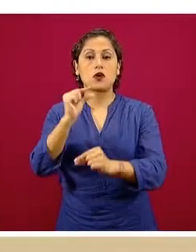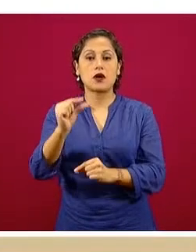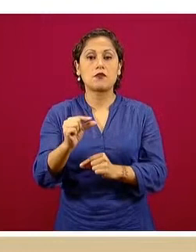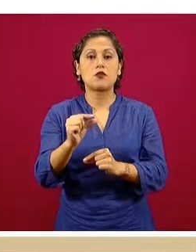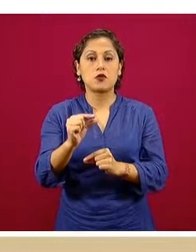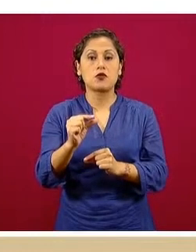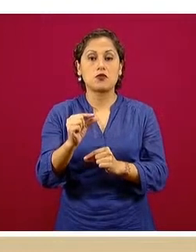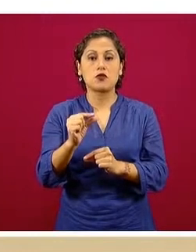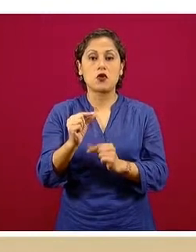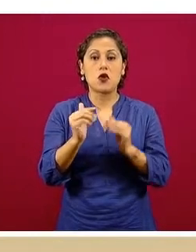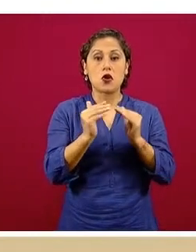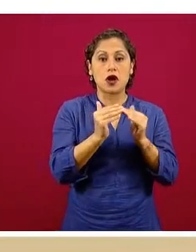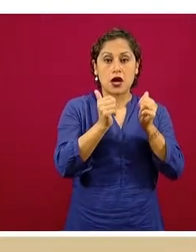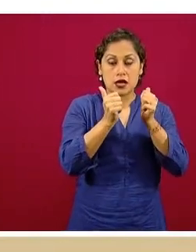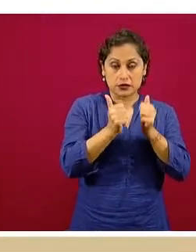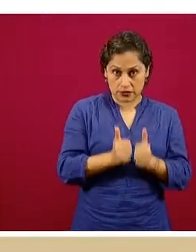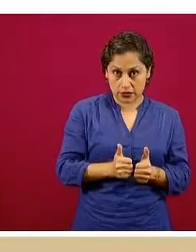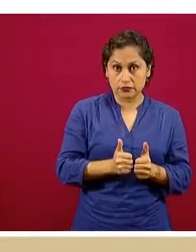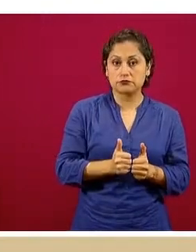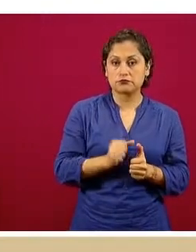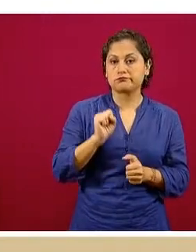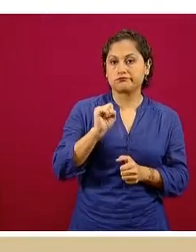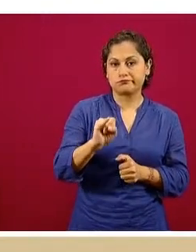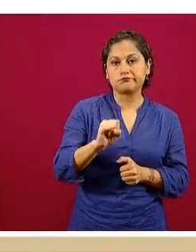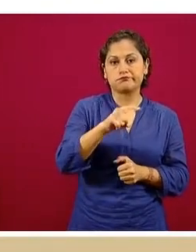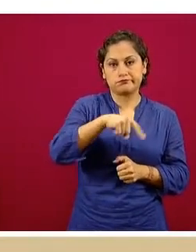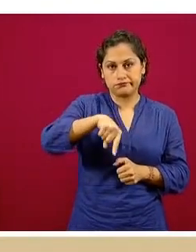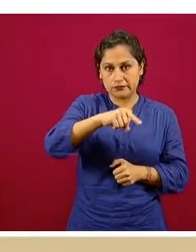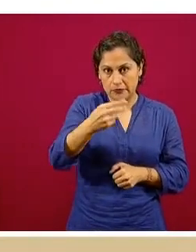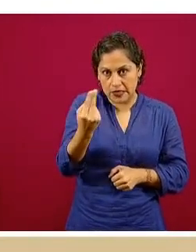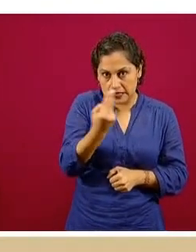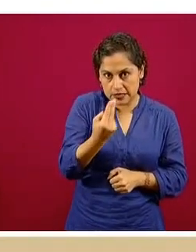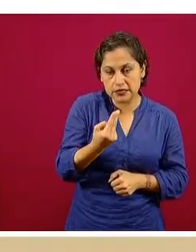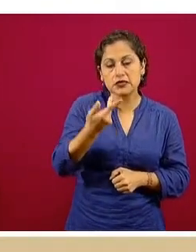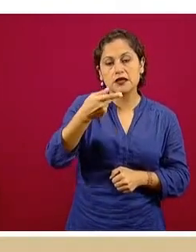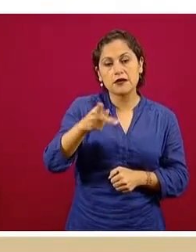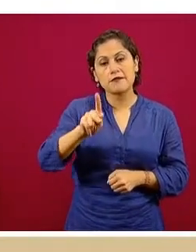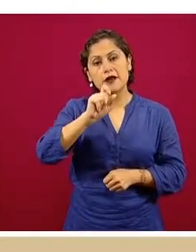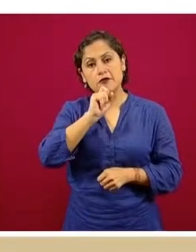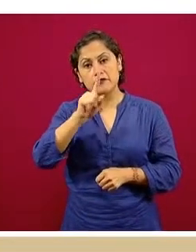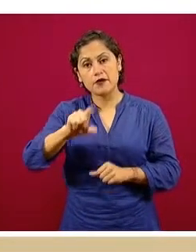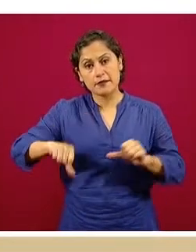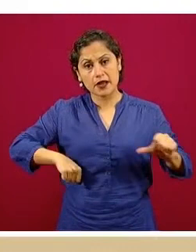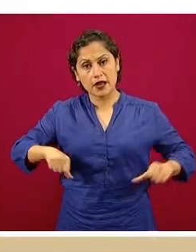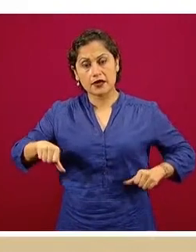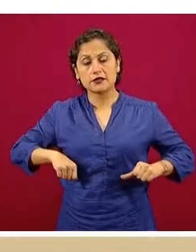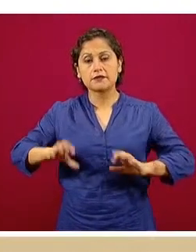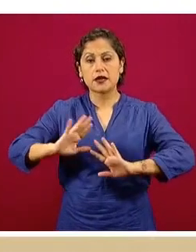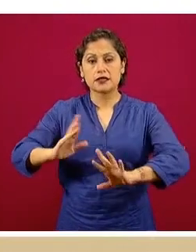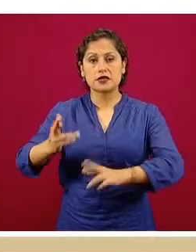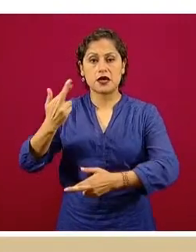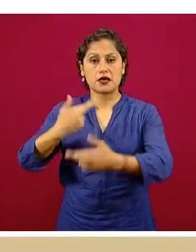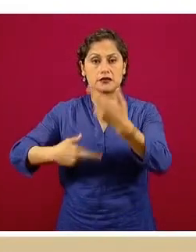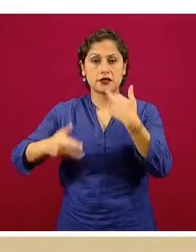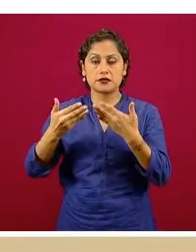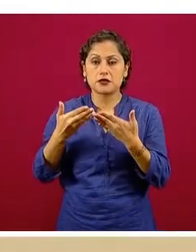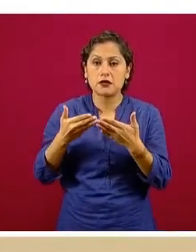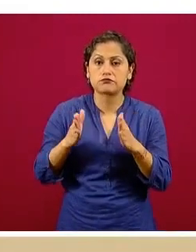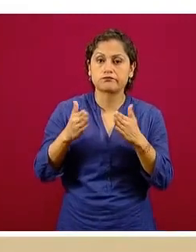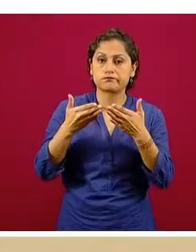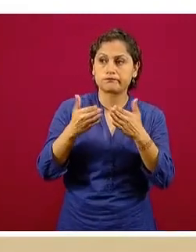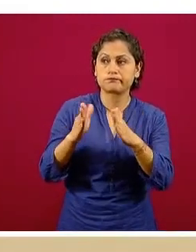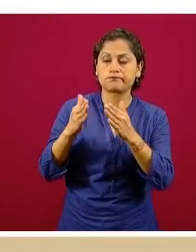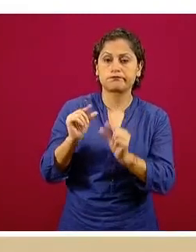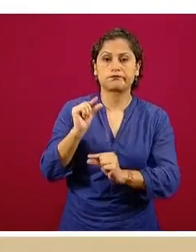resguardo domiciliario que debemos de tener para evitar un contagio pero también el poder estar regresando paulatinamente y